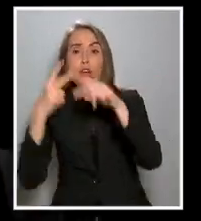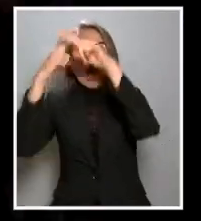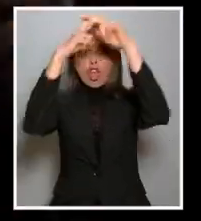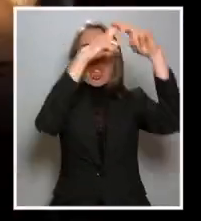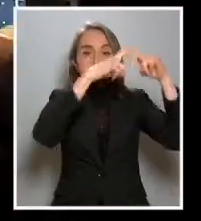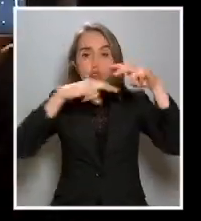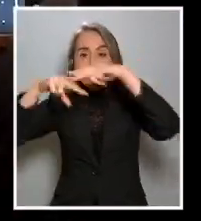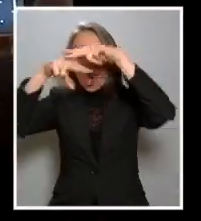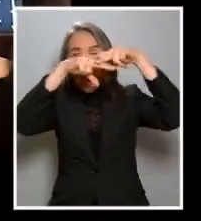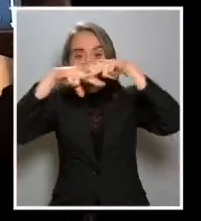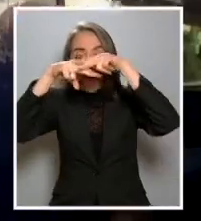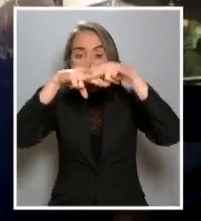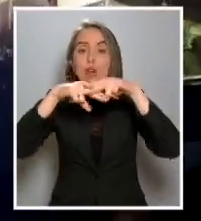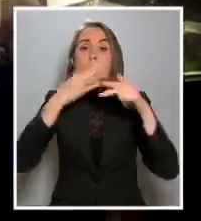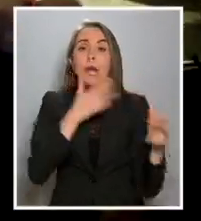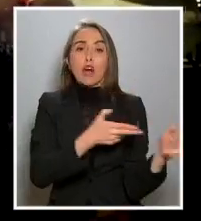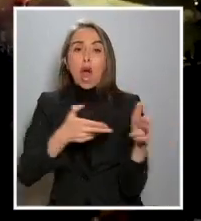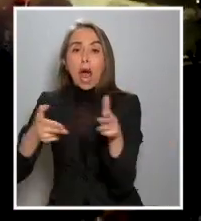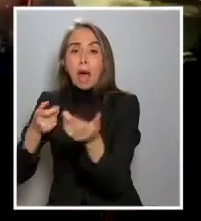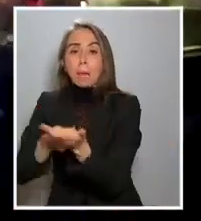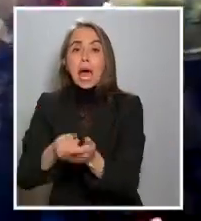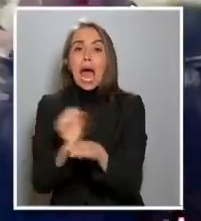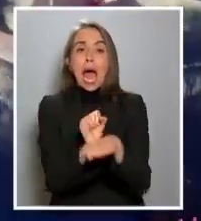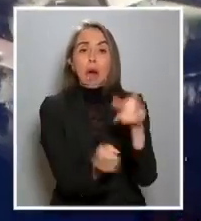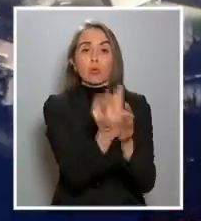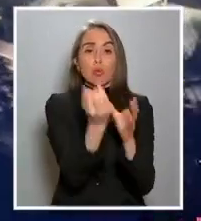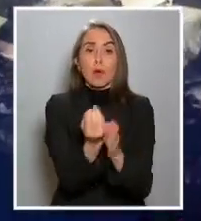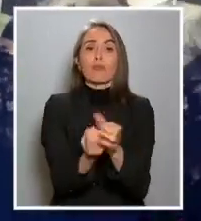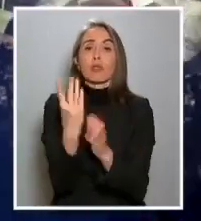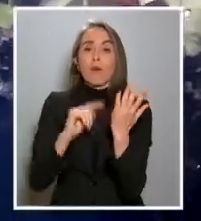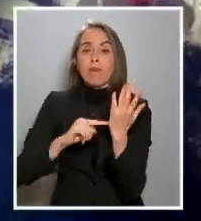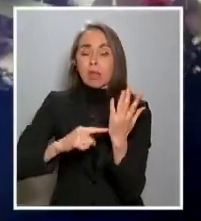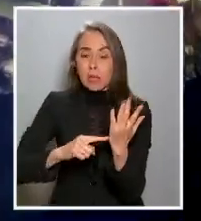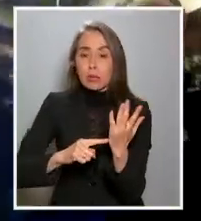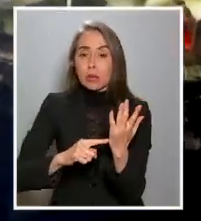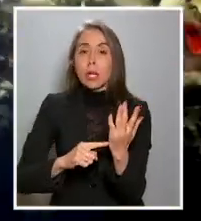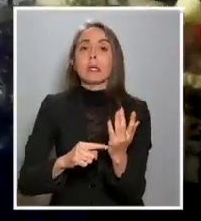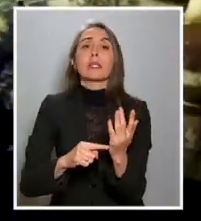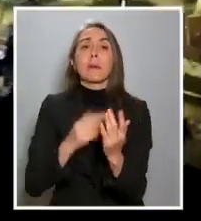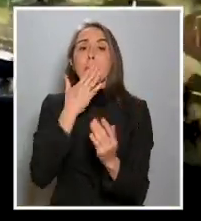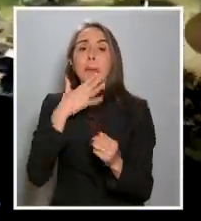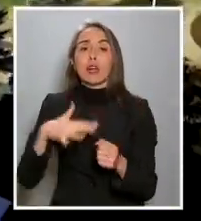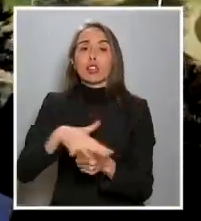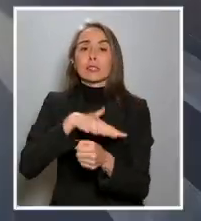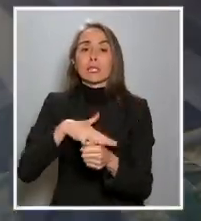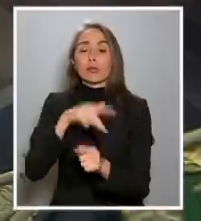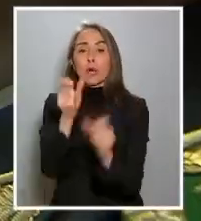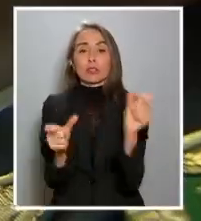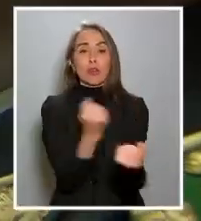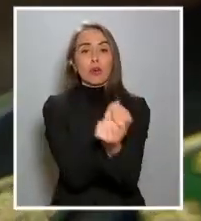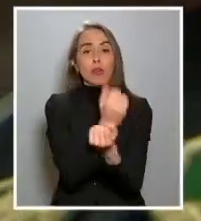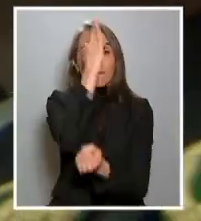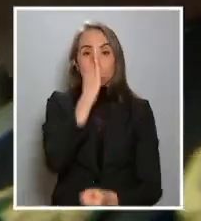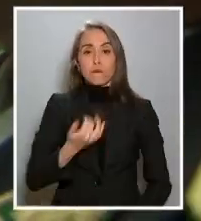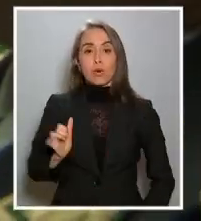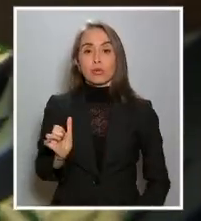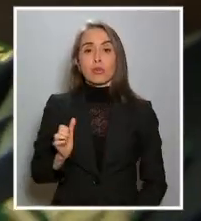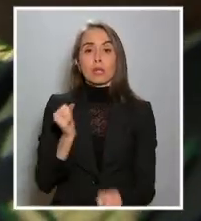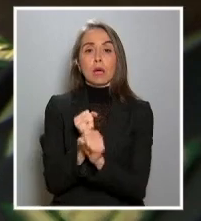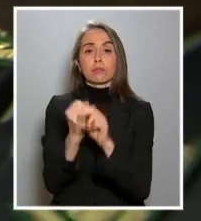el armamento, reposición de la flota vehicular, nuevas tecnologías y, por sobre todo, mejores condiciones para que las policías realicen su